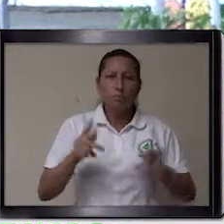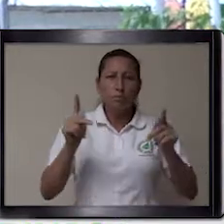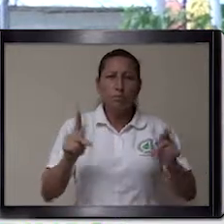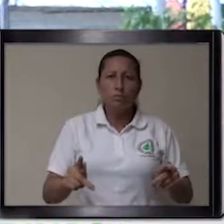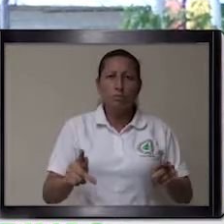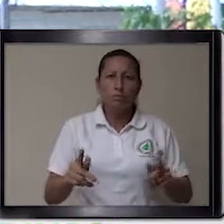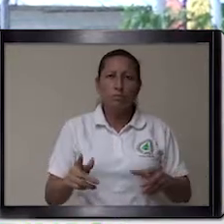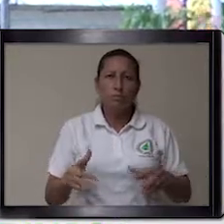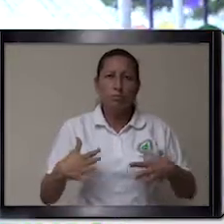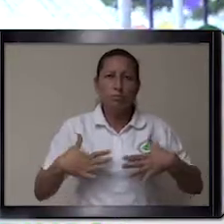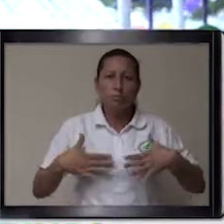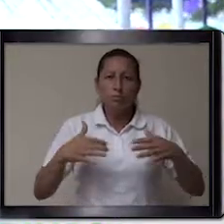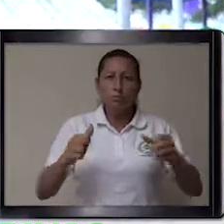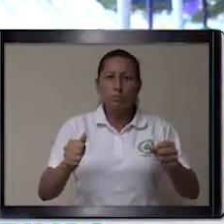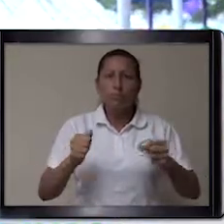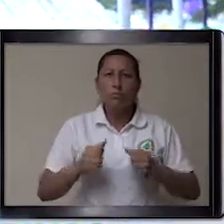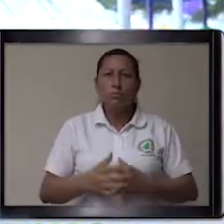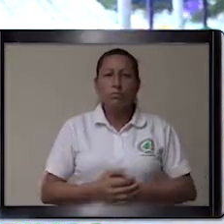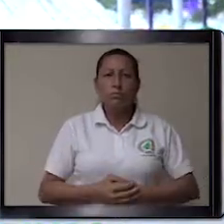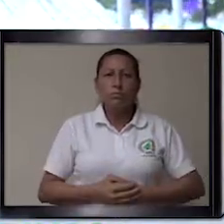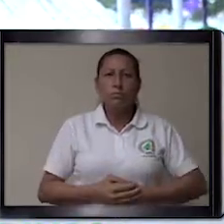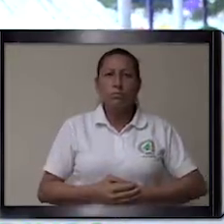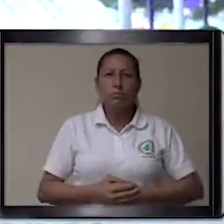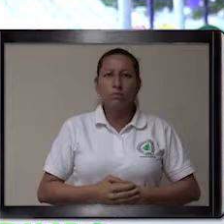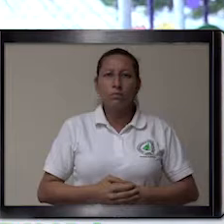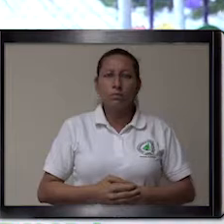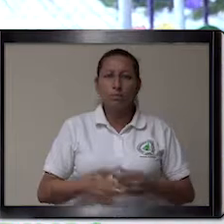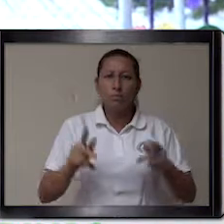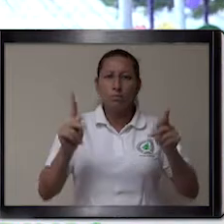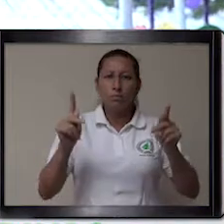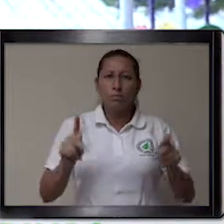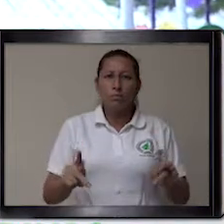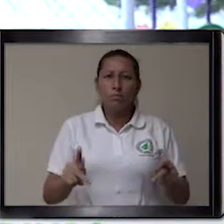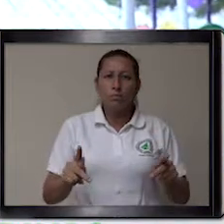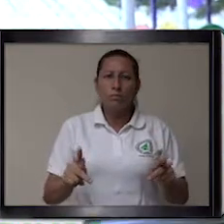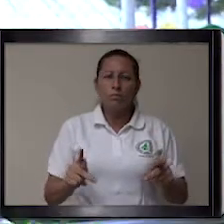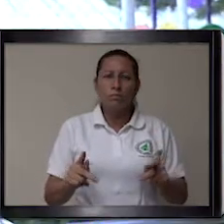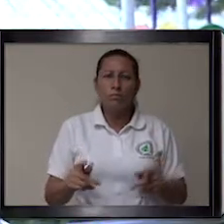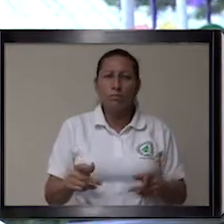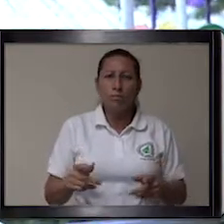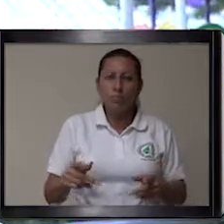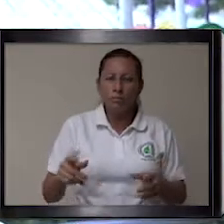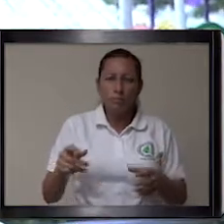lo esencial para sobrevivir, que acaten las orientaciones de los que dirigen